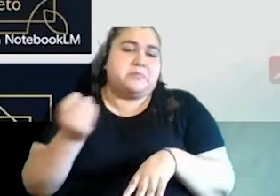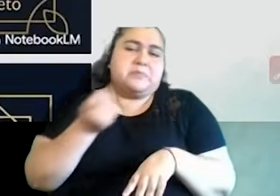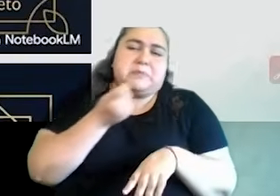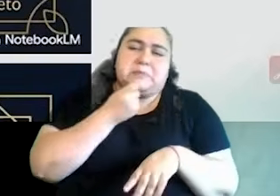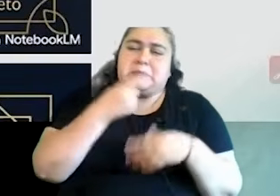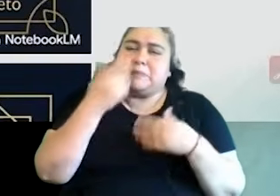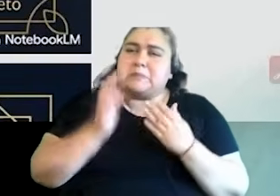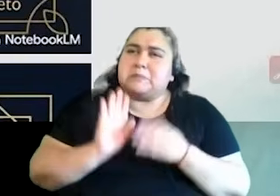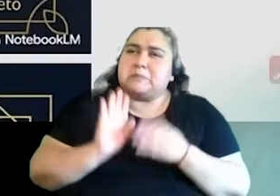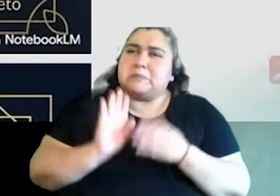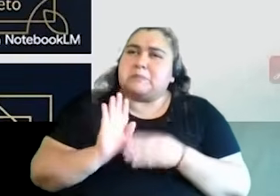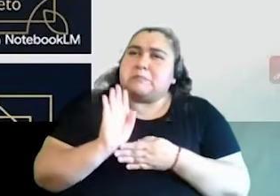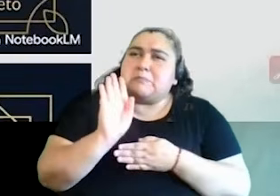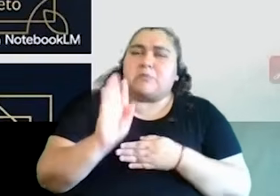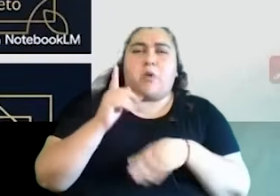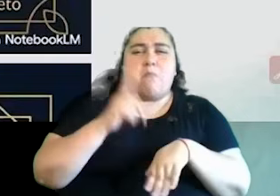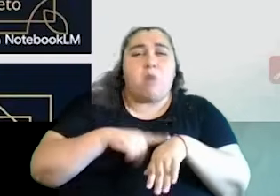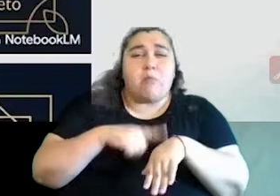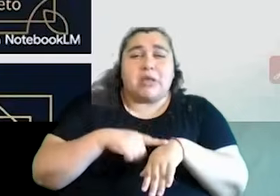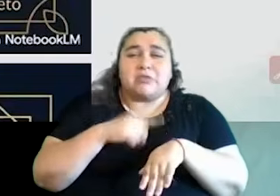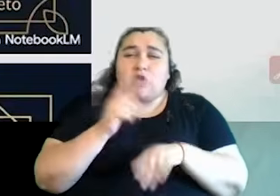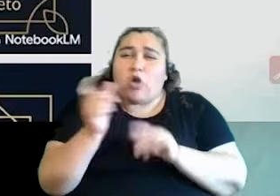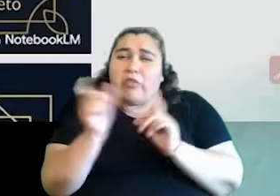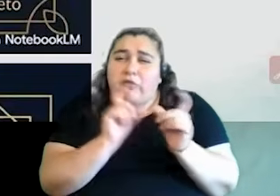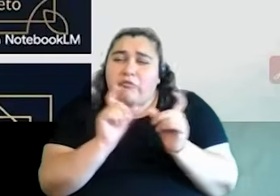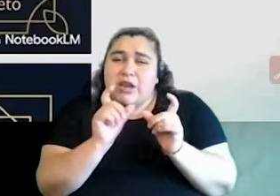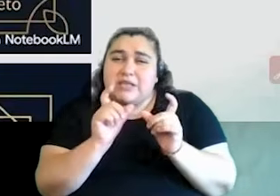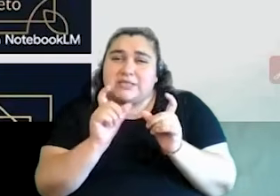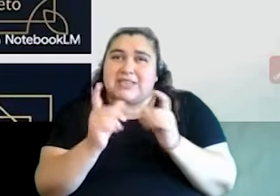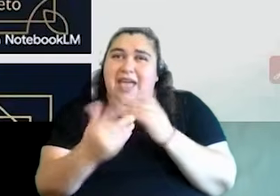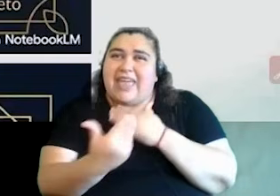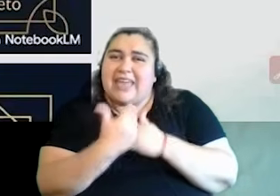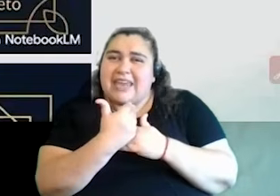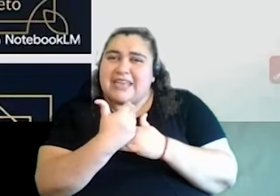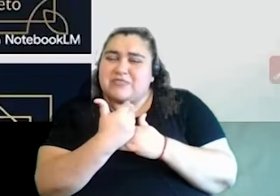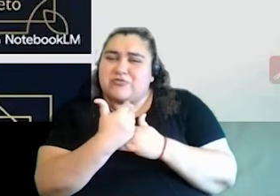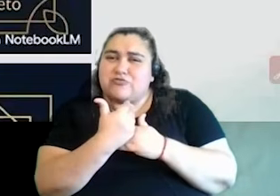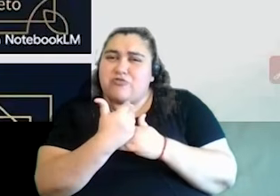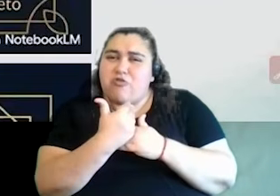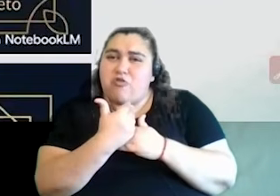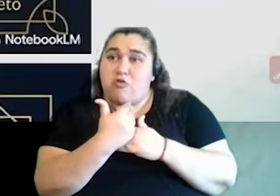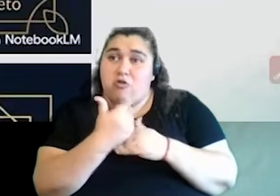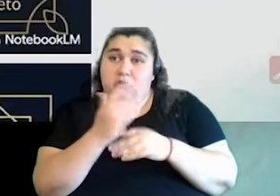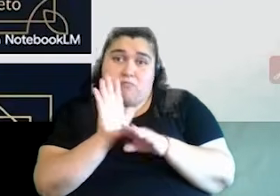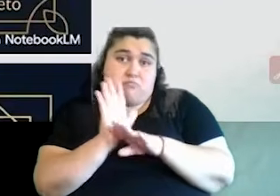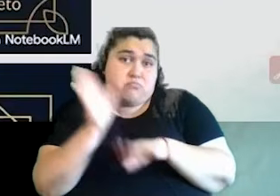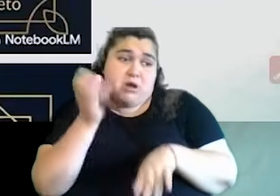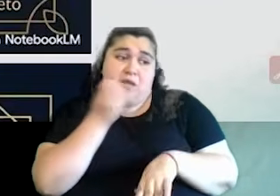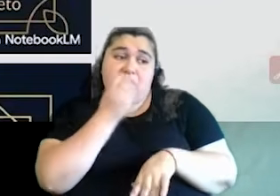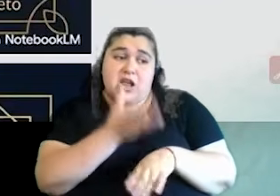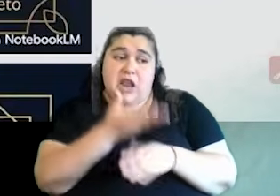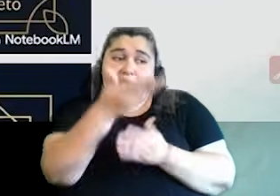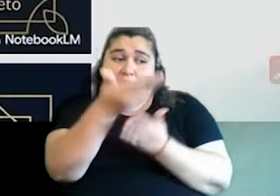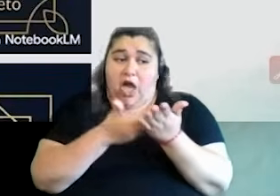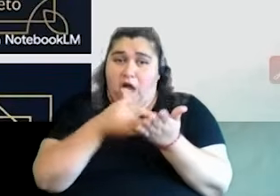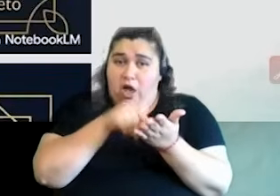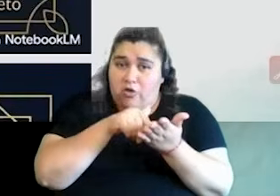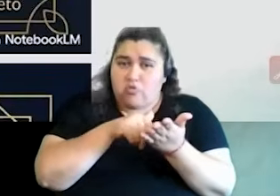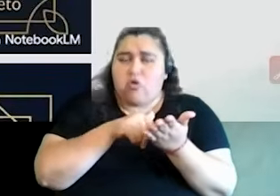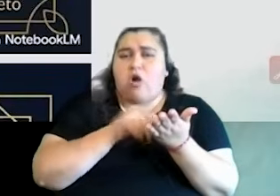una diferencia entre los ingresos declarados por este contribuyente o las